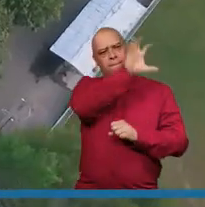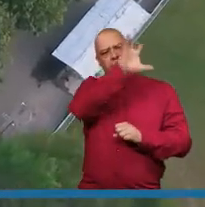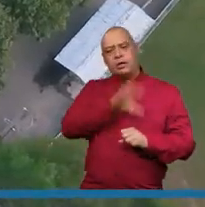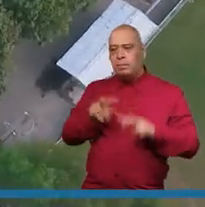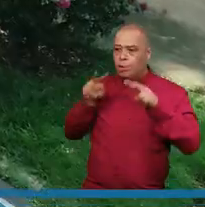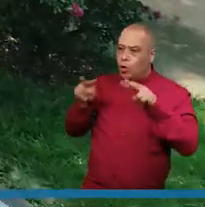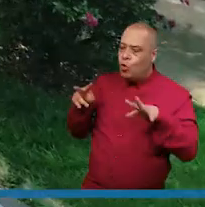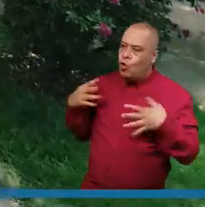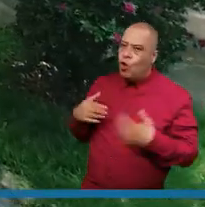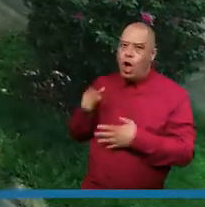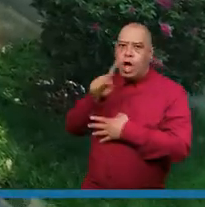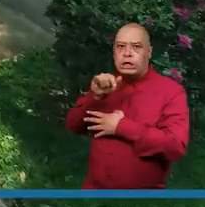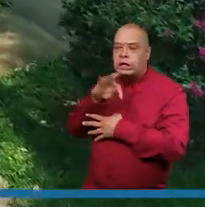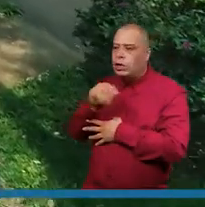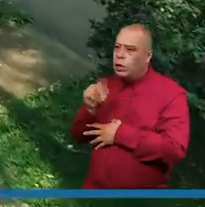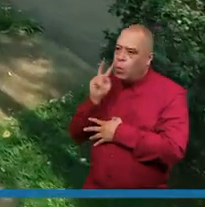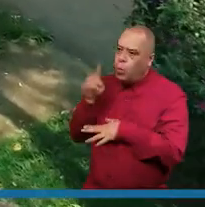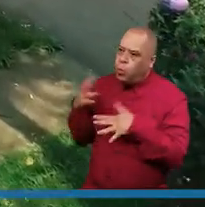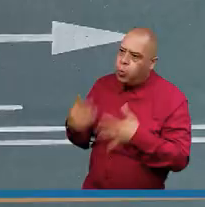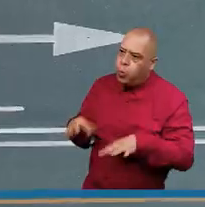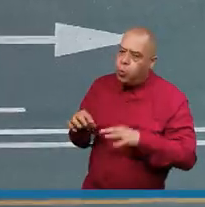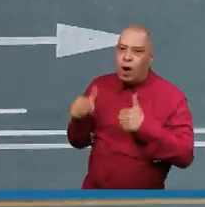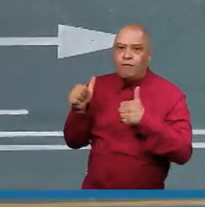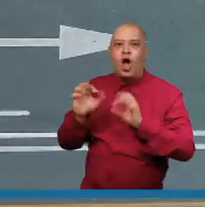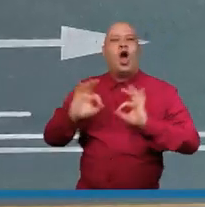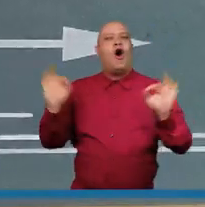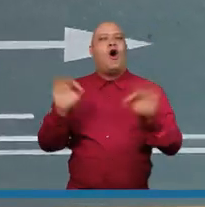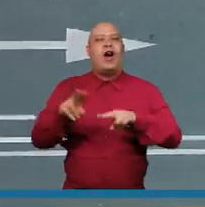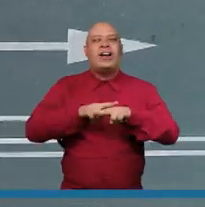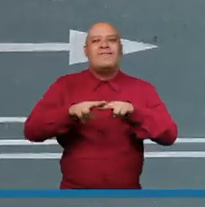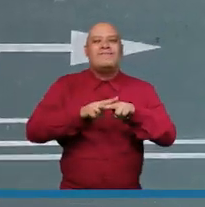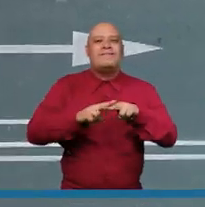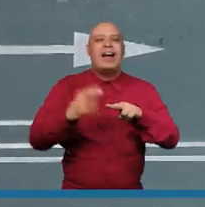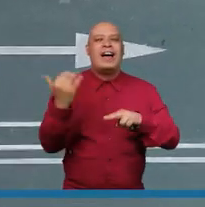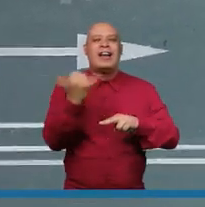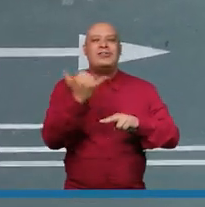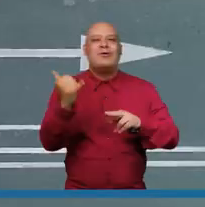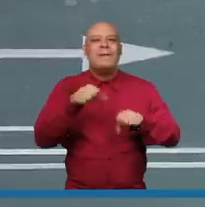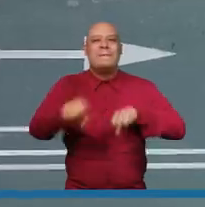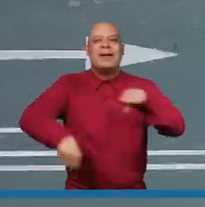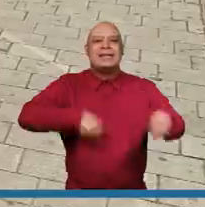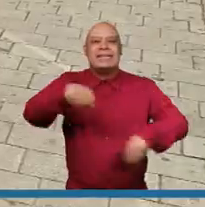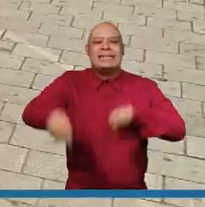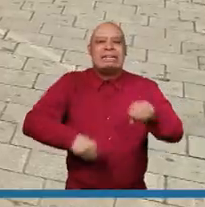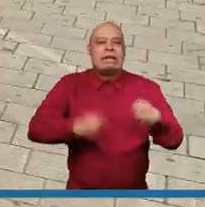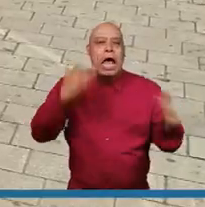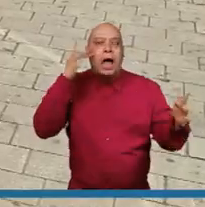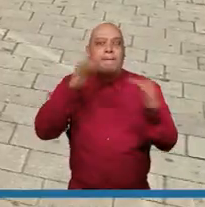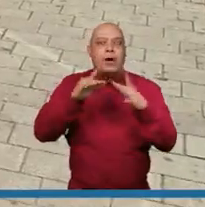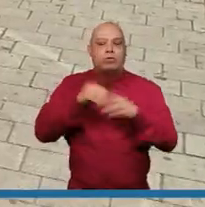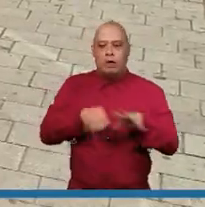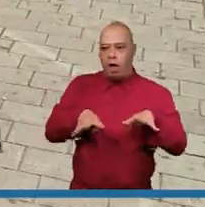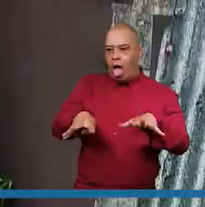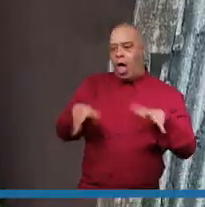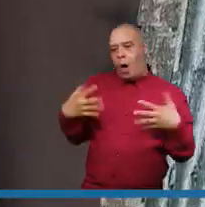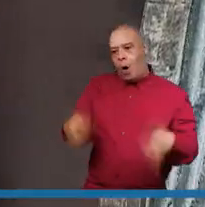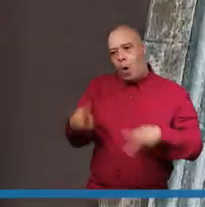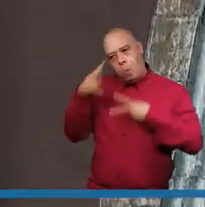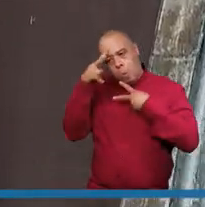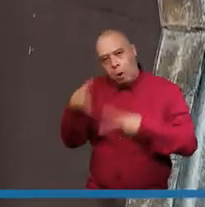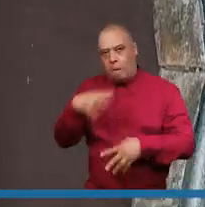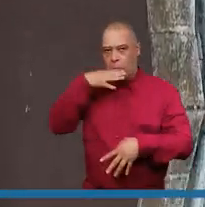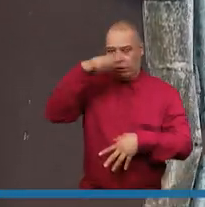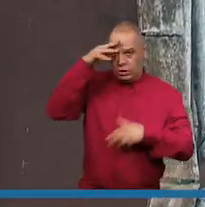de impacto, o el programa Encicla, que te integra todo un componente de movilidad sostenible en el territorio.